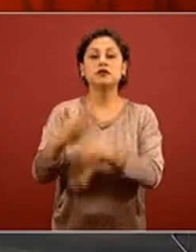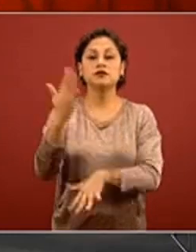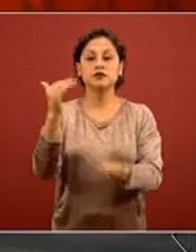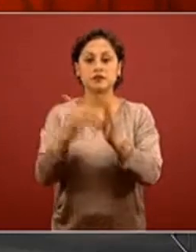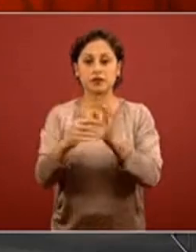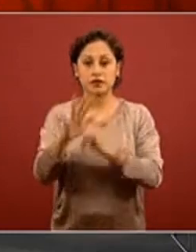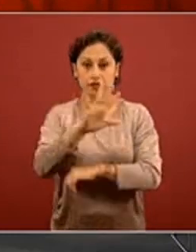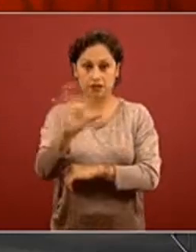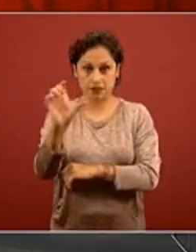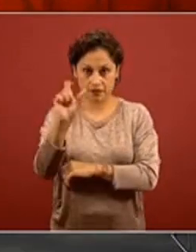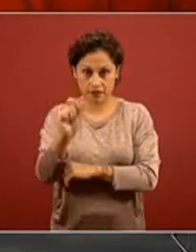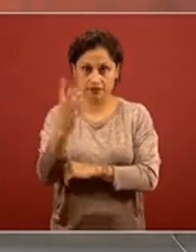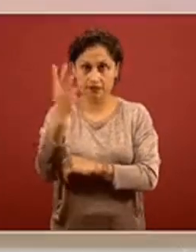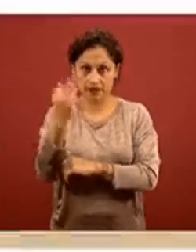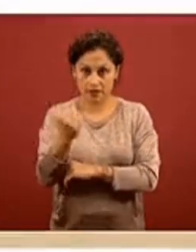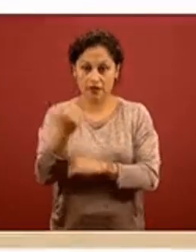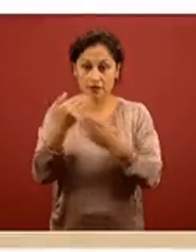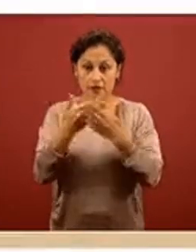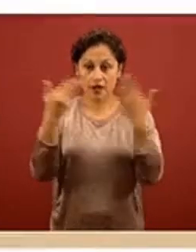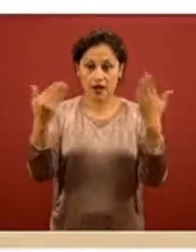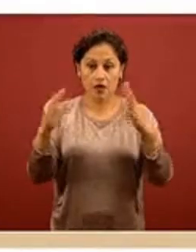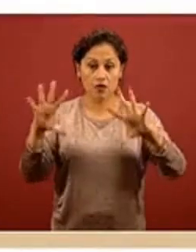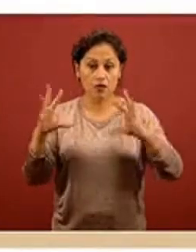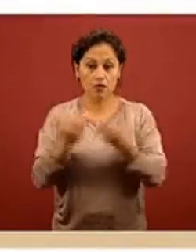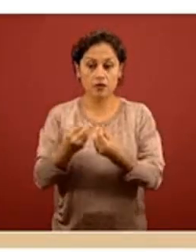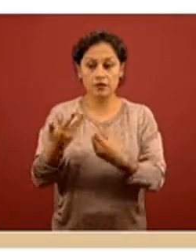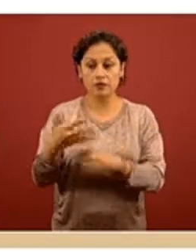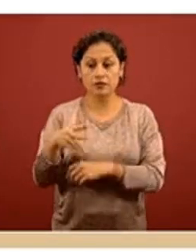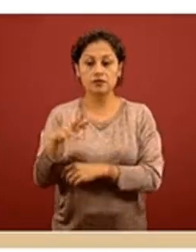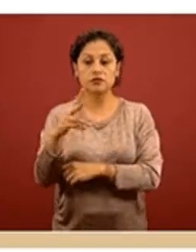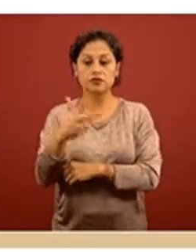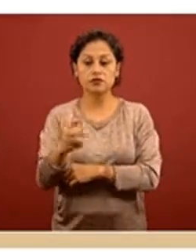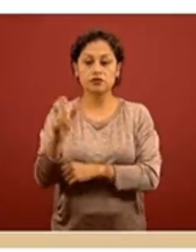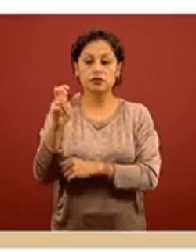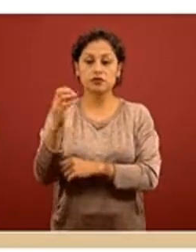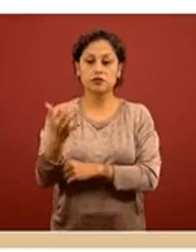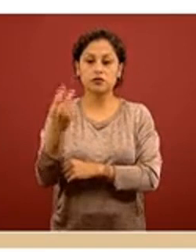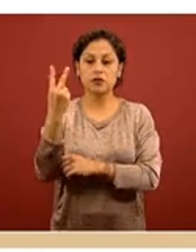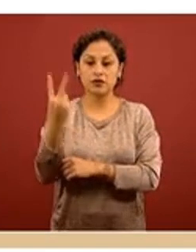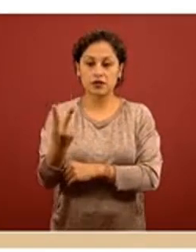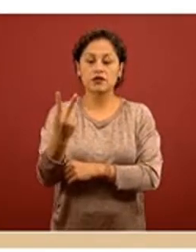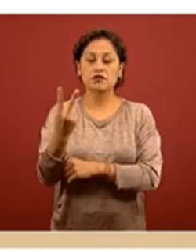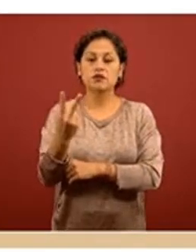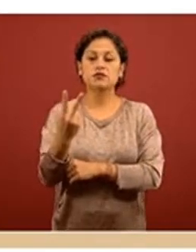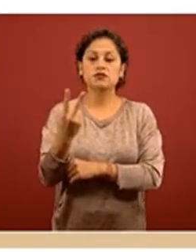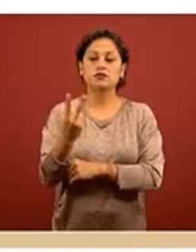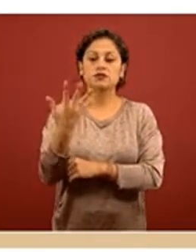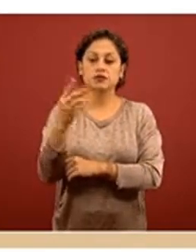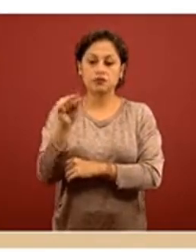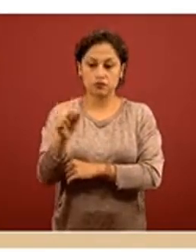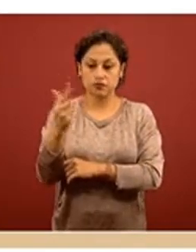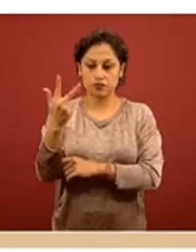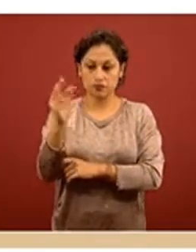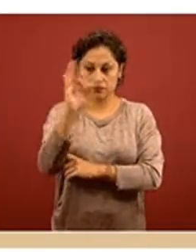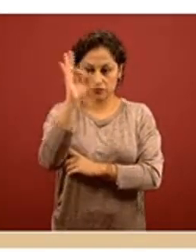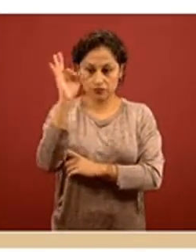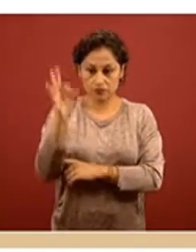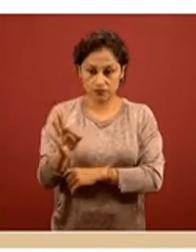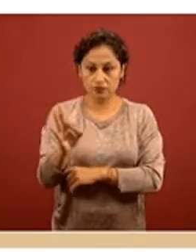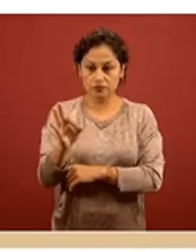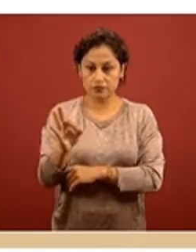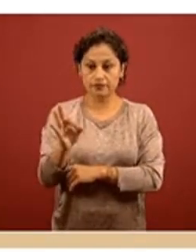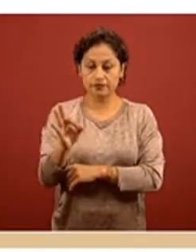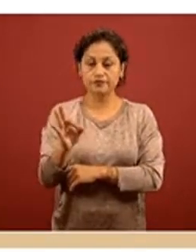que para el día de hoy representó un incremento de 852 casos, es un incremento de 5.8% en relación a la